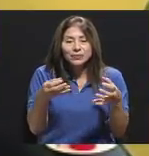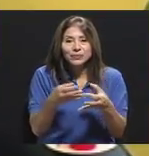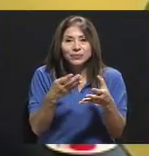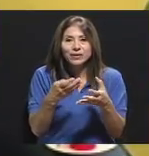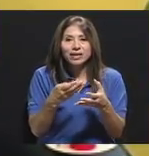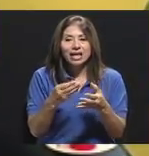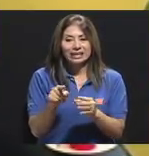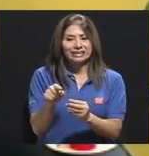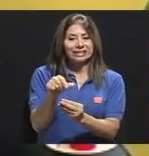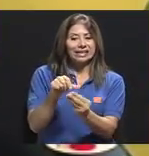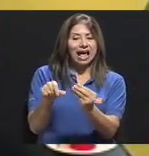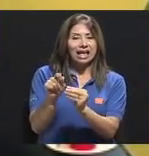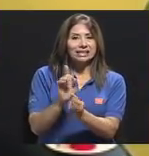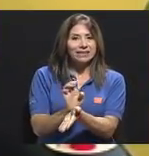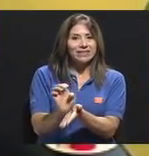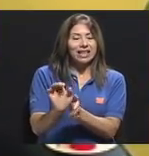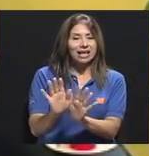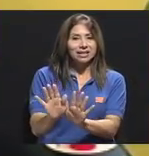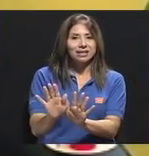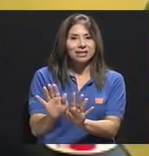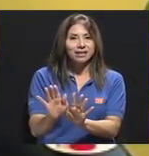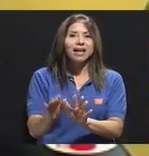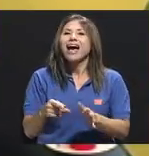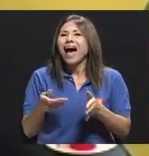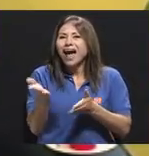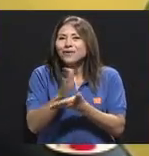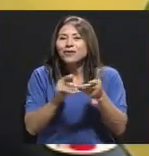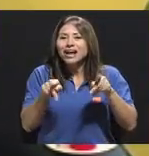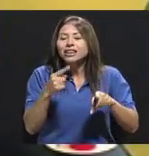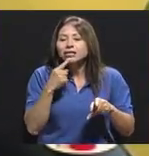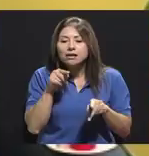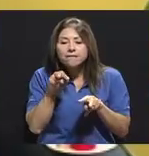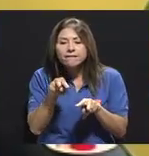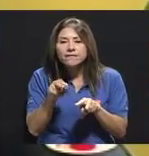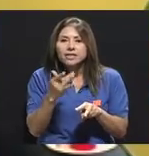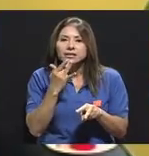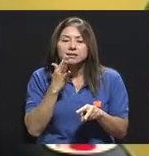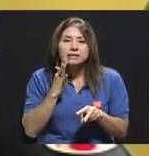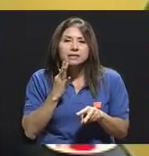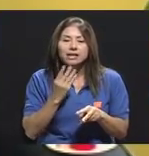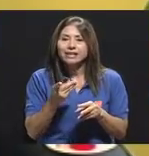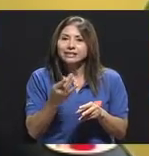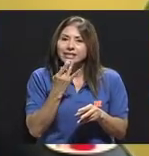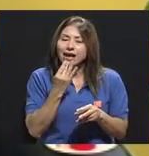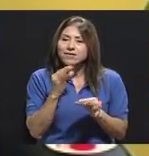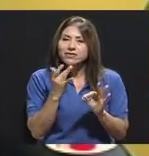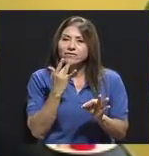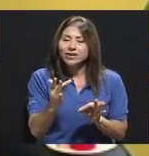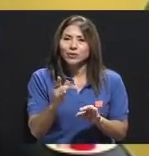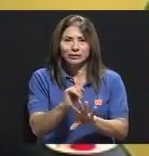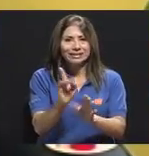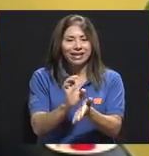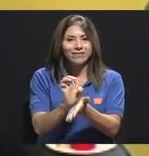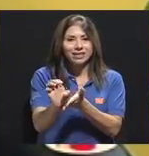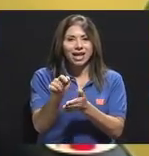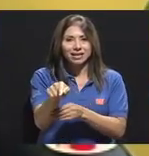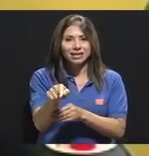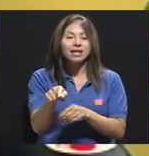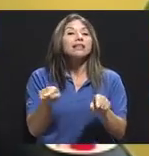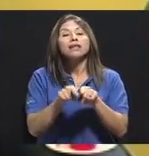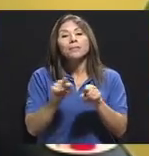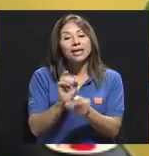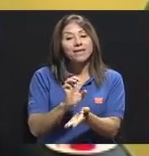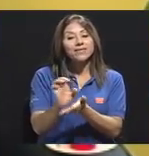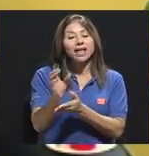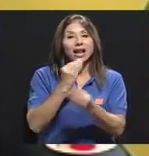ve la grasa Verdad que es lo que la gente dice es que si no se le ve no sabe igual evitar esas cosas Si ya yo tengo esa condición evitar los alimentos que tengan mucho